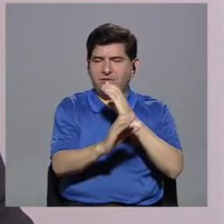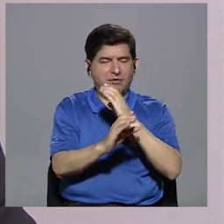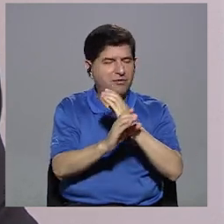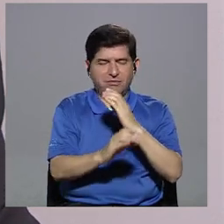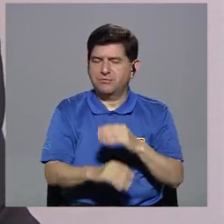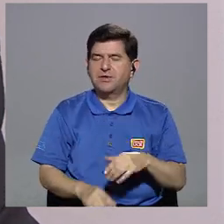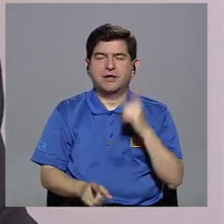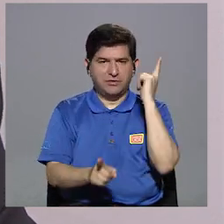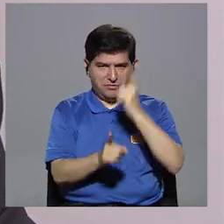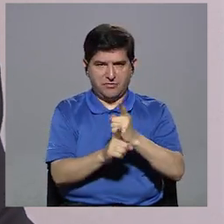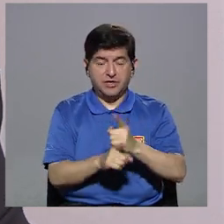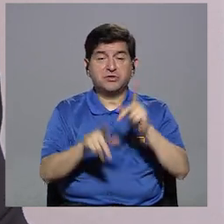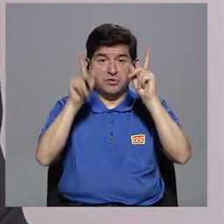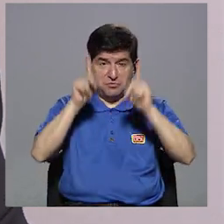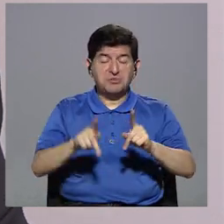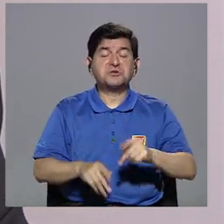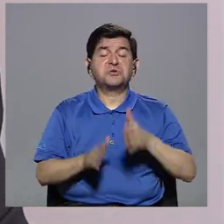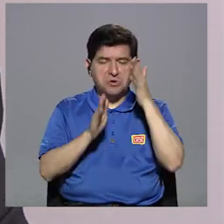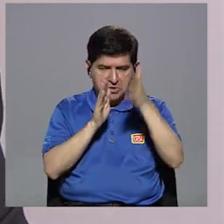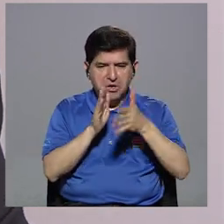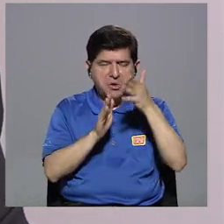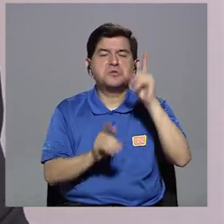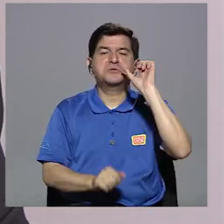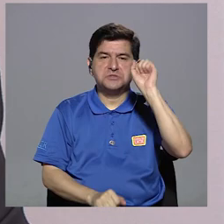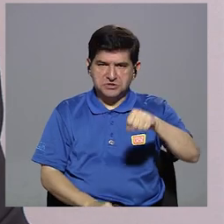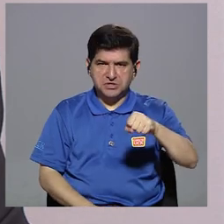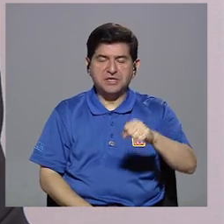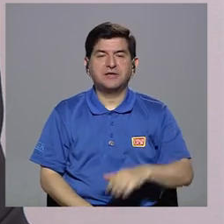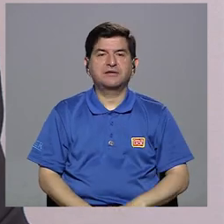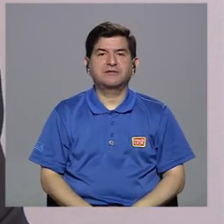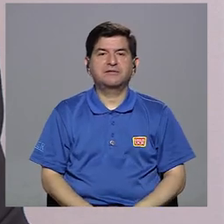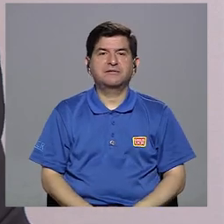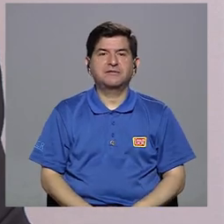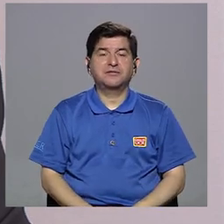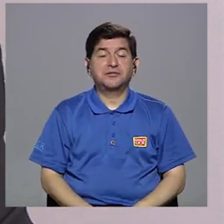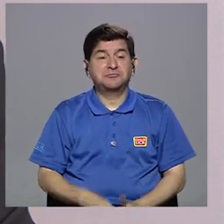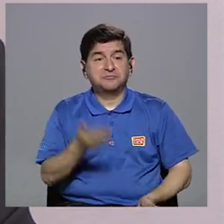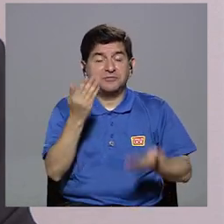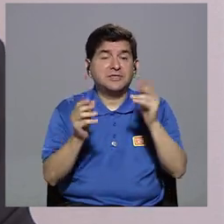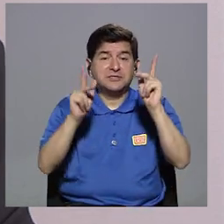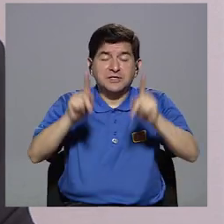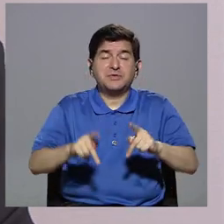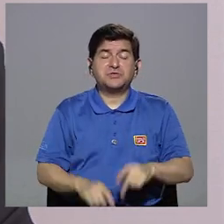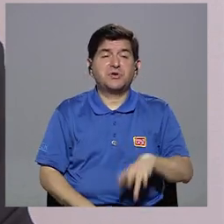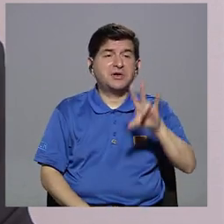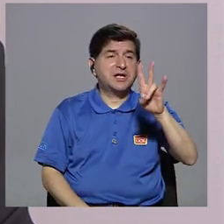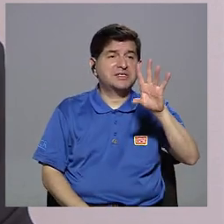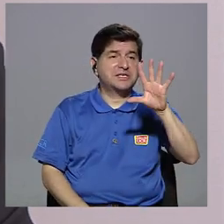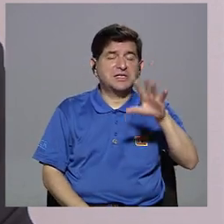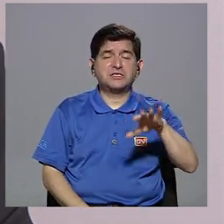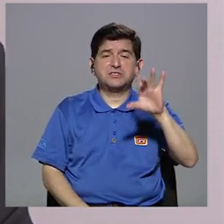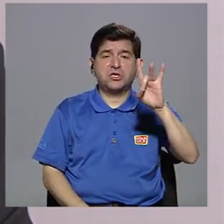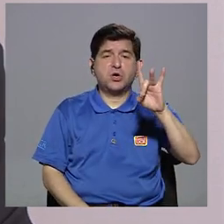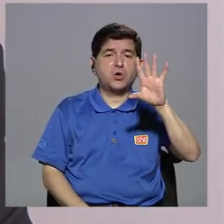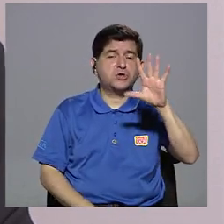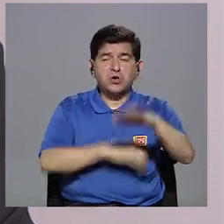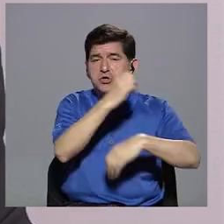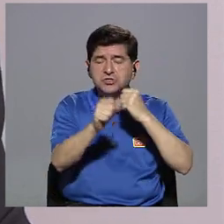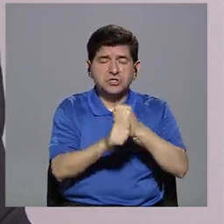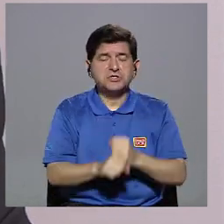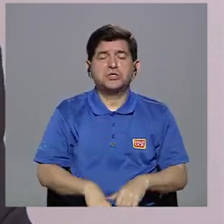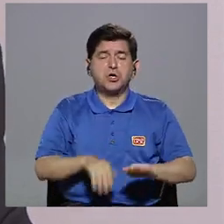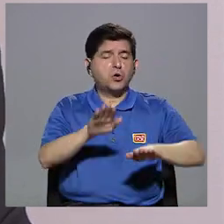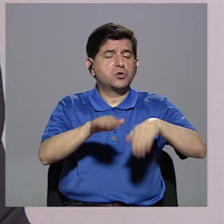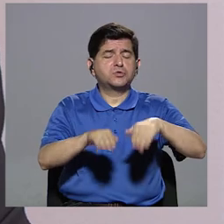debidamente porque si el paciente se ha cuidado debidamente muchos llegan a los 75 80 85 años